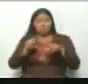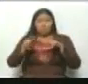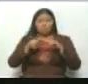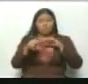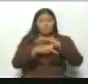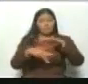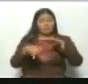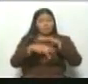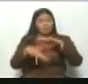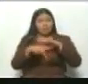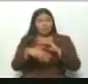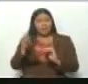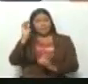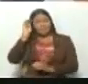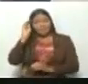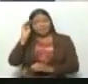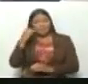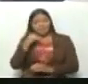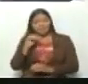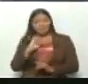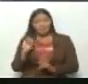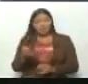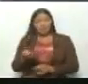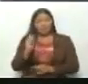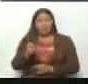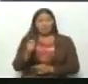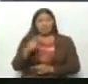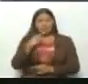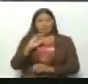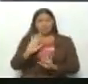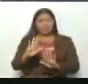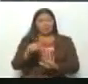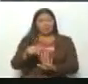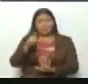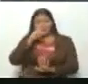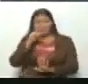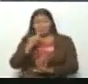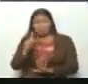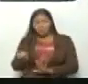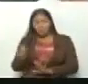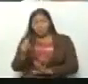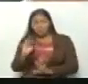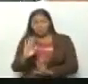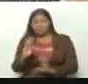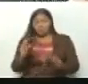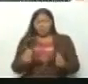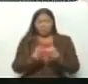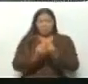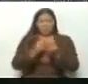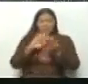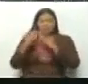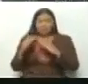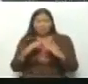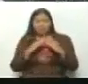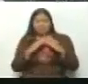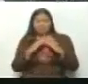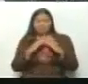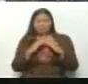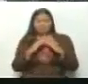de preescolar, la maestra, que dice que ya está para jubilarse, le dijimos, no te jubilas este año, nos acompañas, la comunidad,